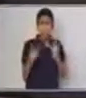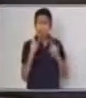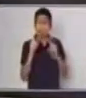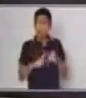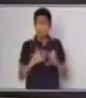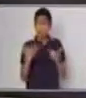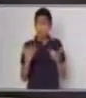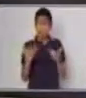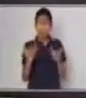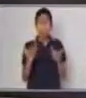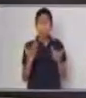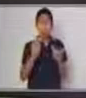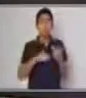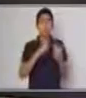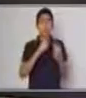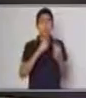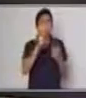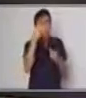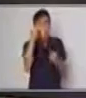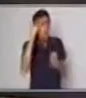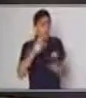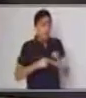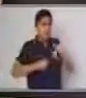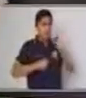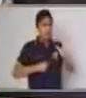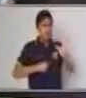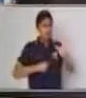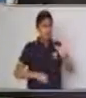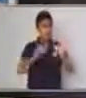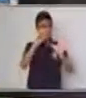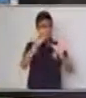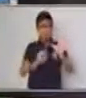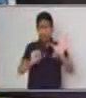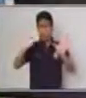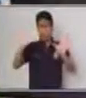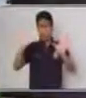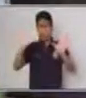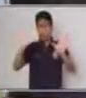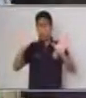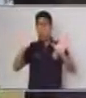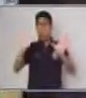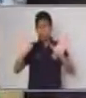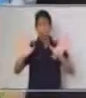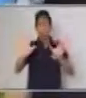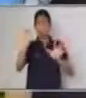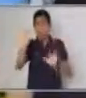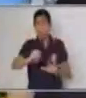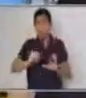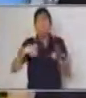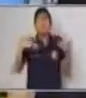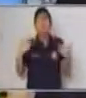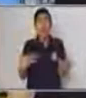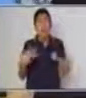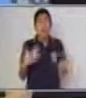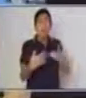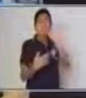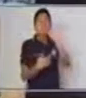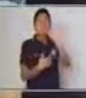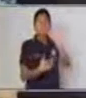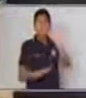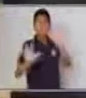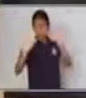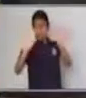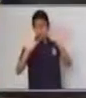Tampoco. Pero ¿será que 5 es divisible entre 5? Claro, 5 es un número primo